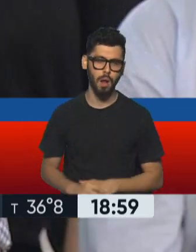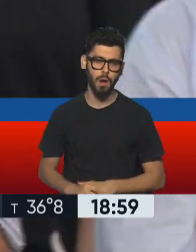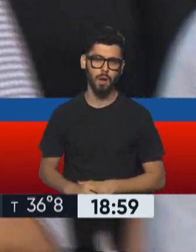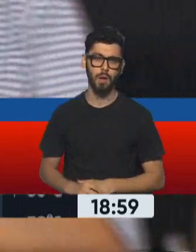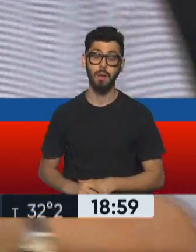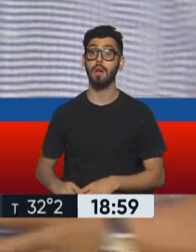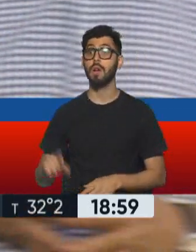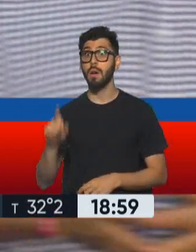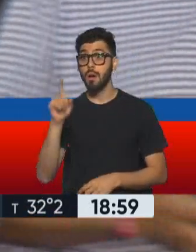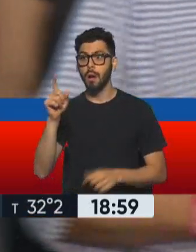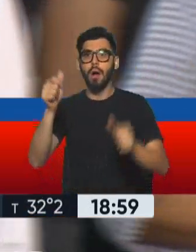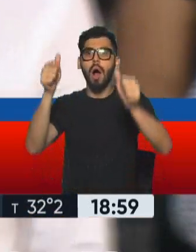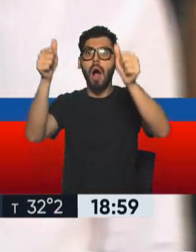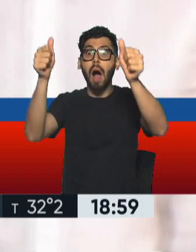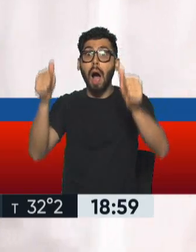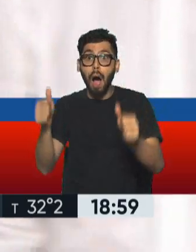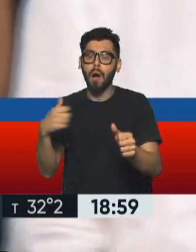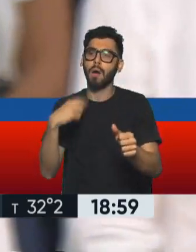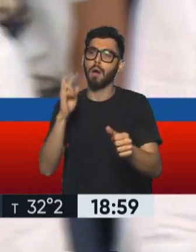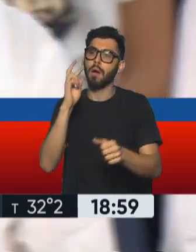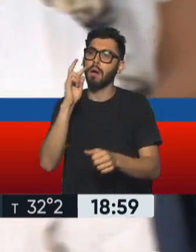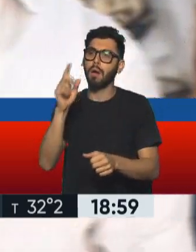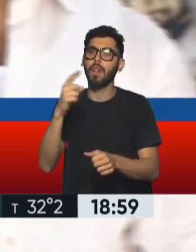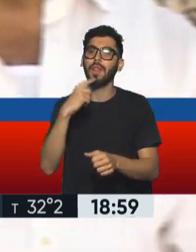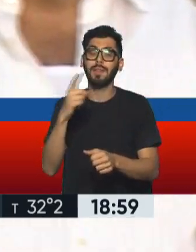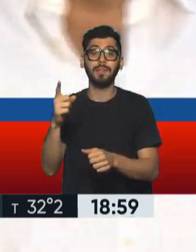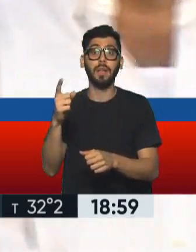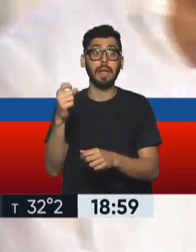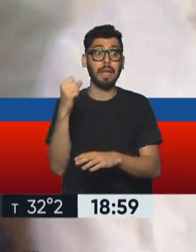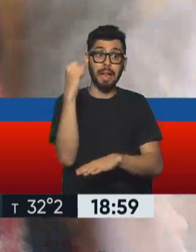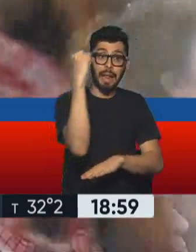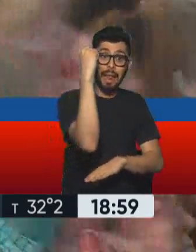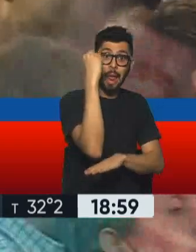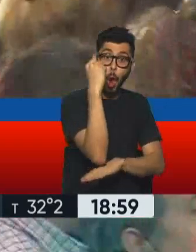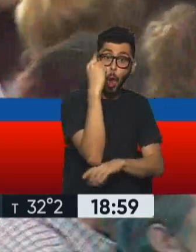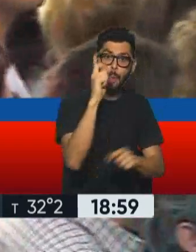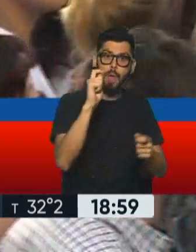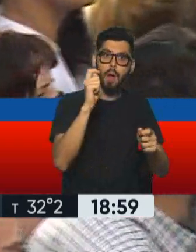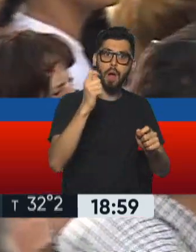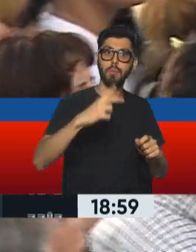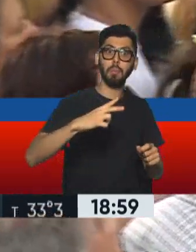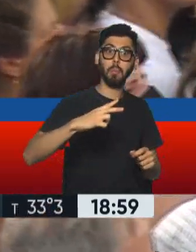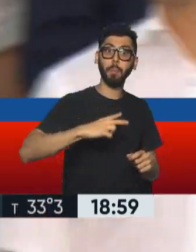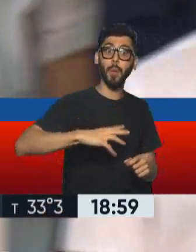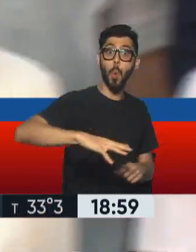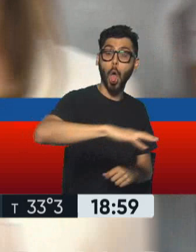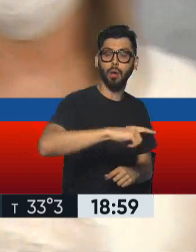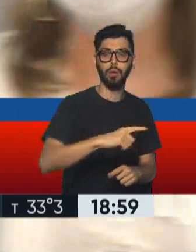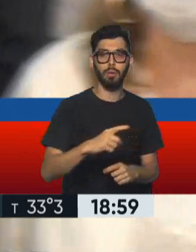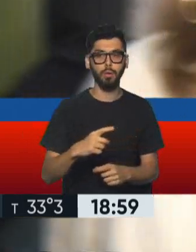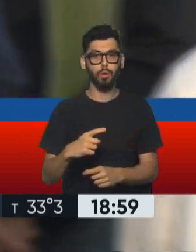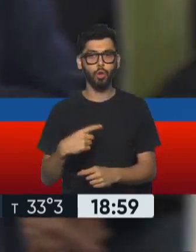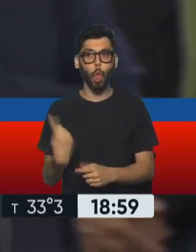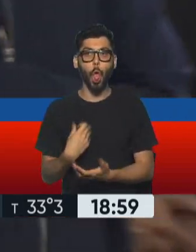Y allí decía el afiche: cuando la economía se vuelve privada, todos los ciudadanos nos privamos